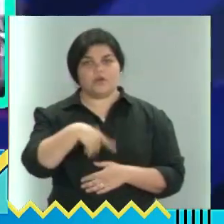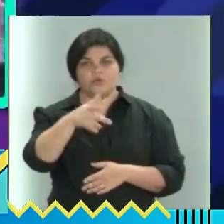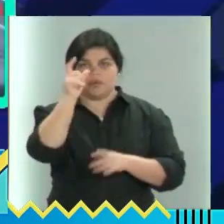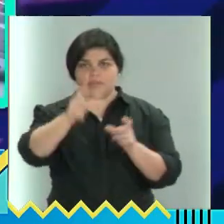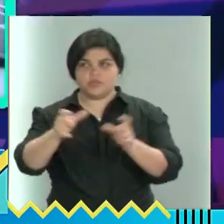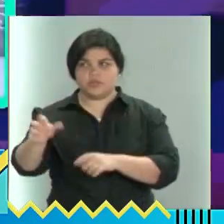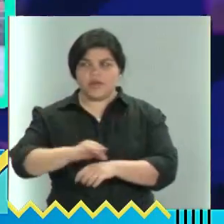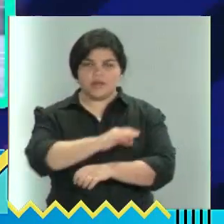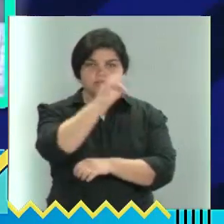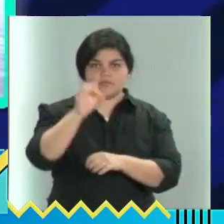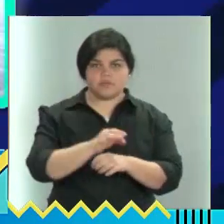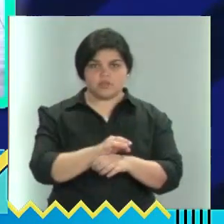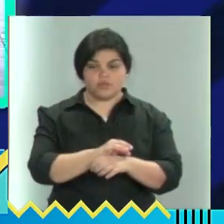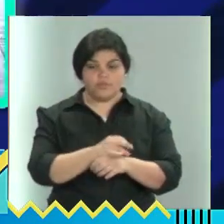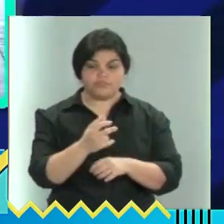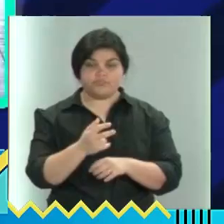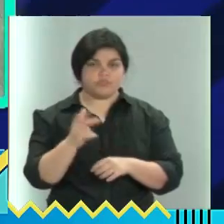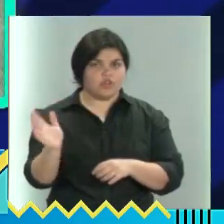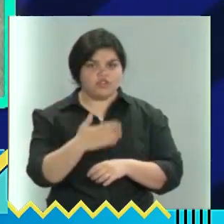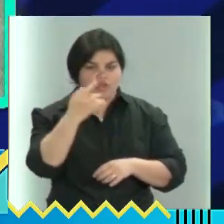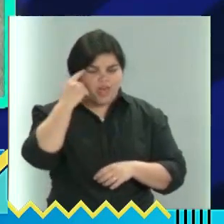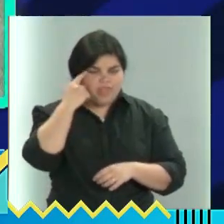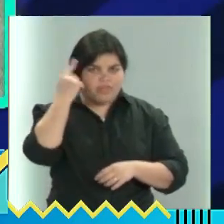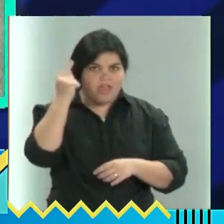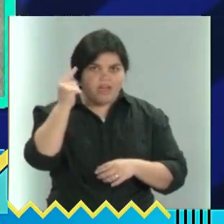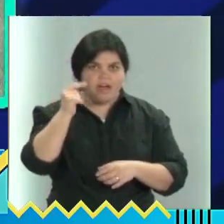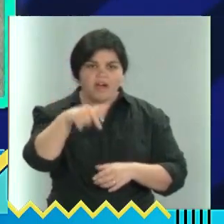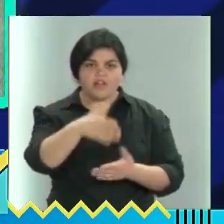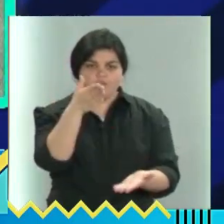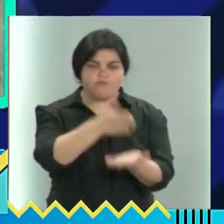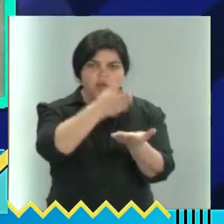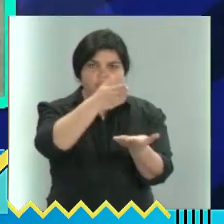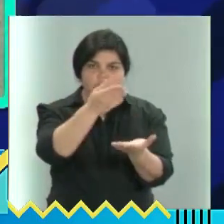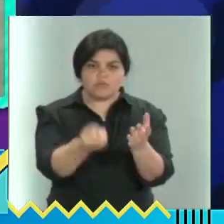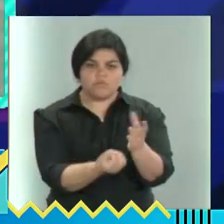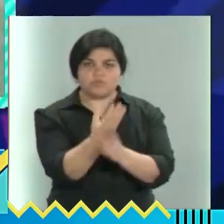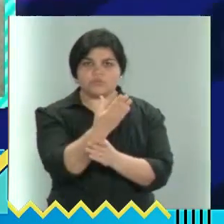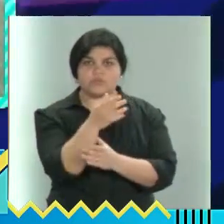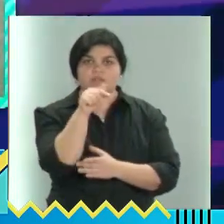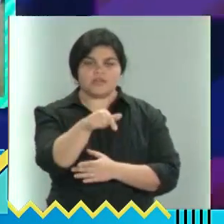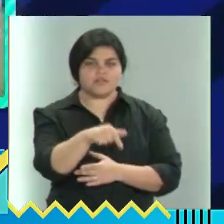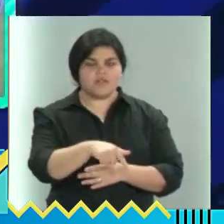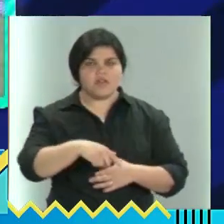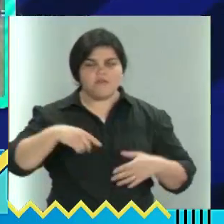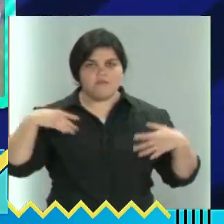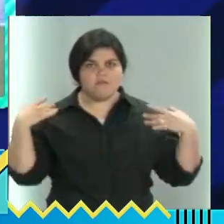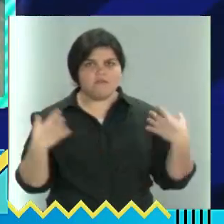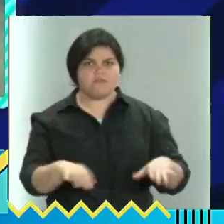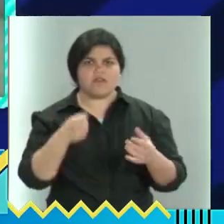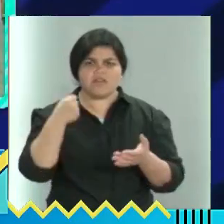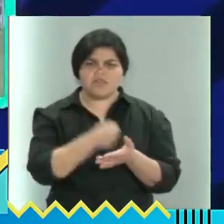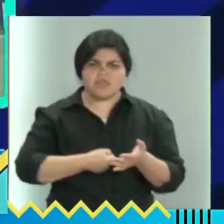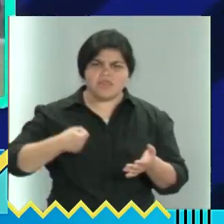arquitectos, bueno, tuvieron esa idea loca de comenzar una facultad, que es una tarea titánica, y